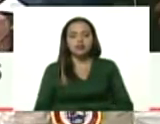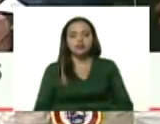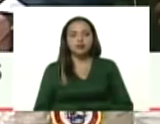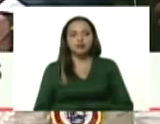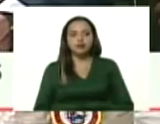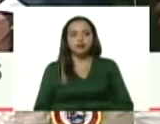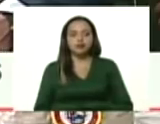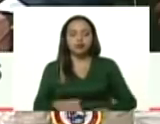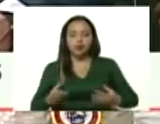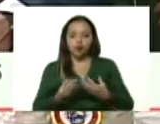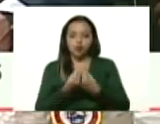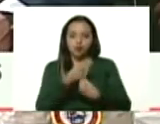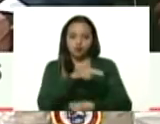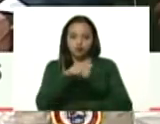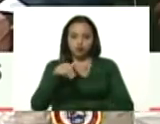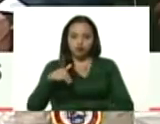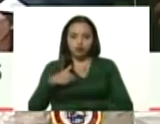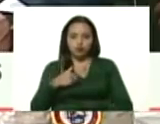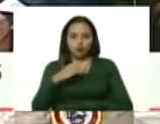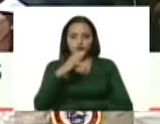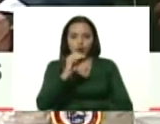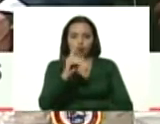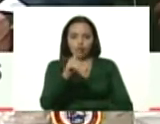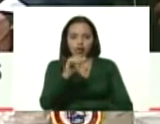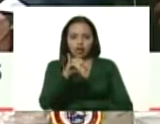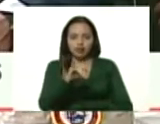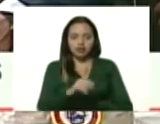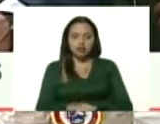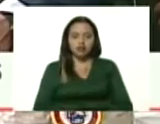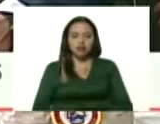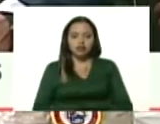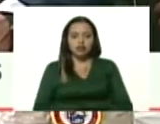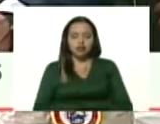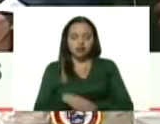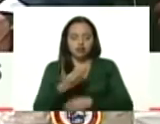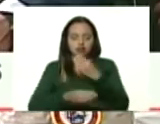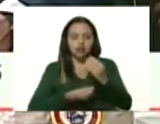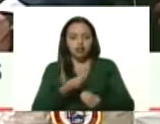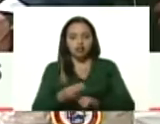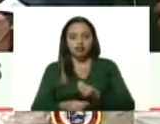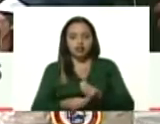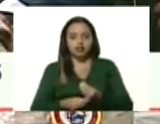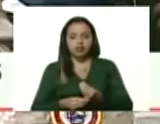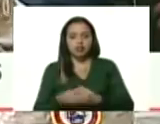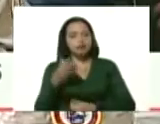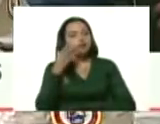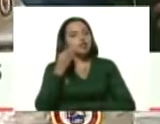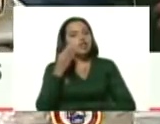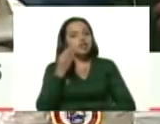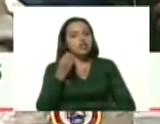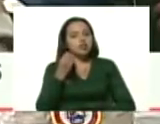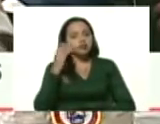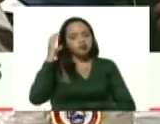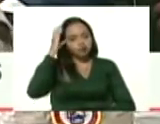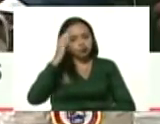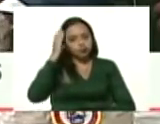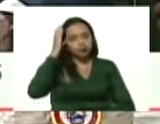nuestro CODAI, han adquirido esta experiencia y esta